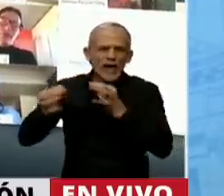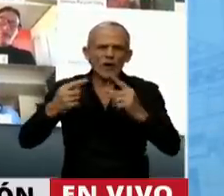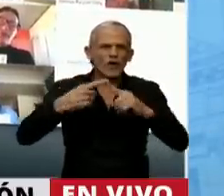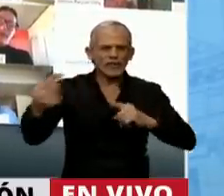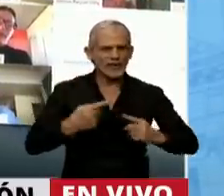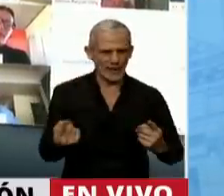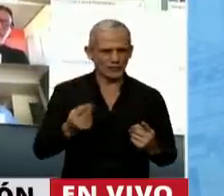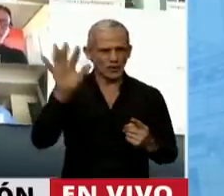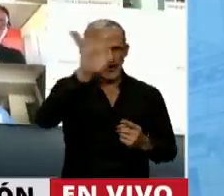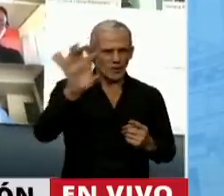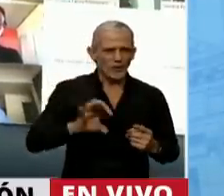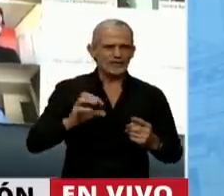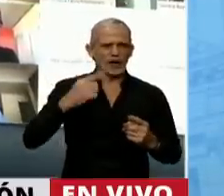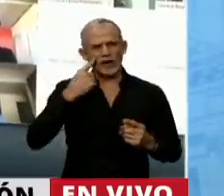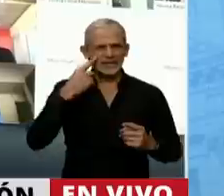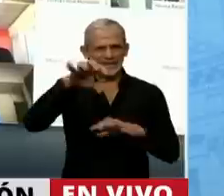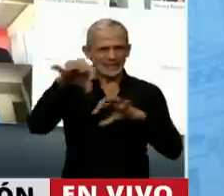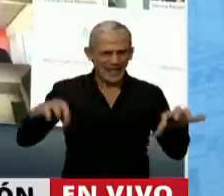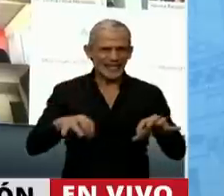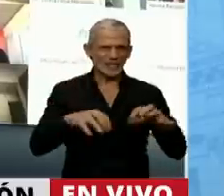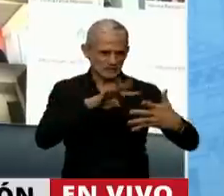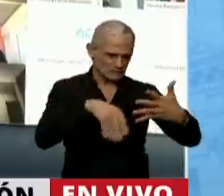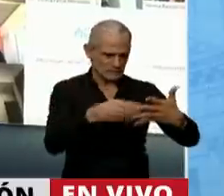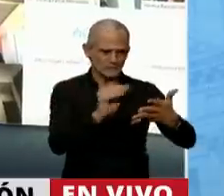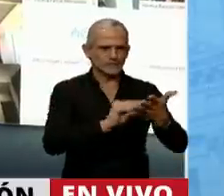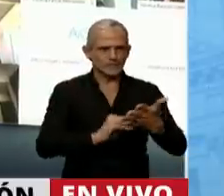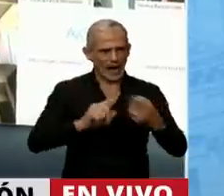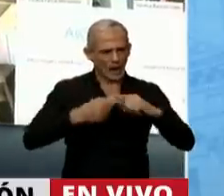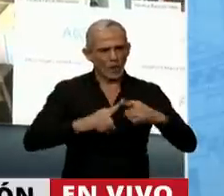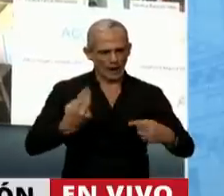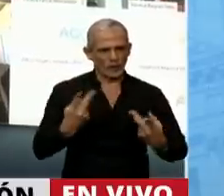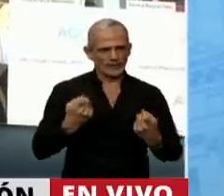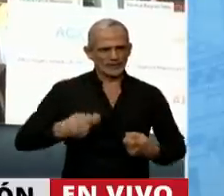una coordinación de agendas y de trabajo, me parece que es